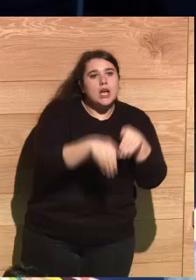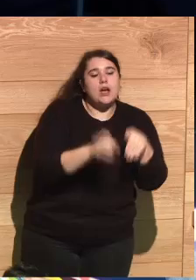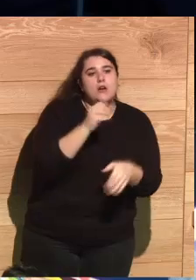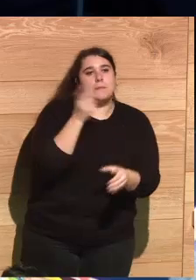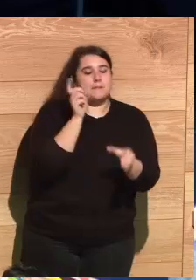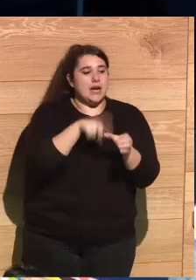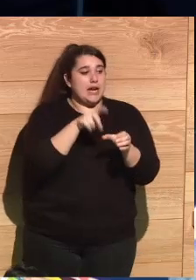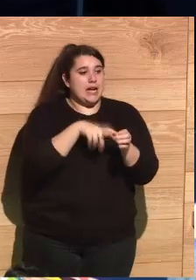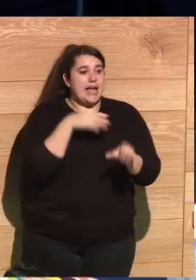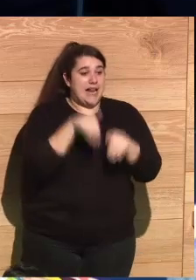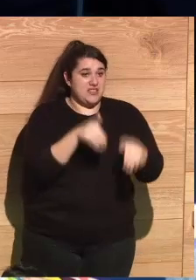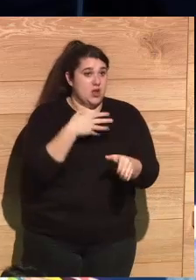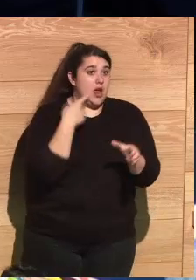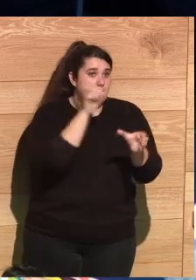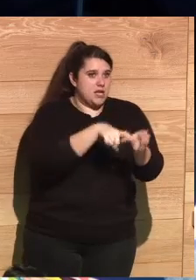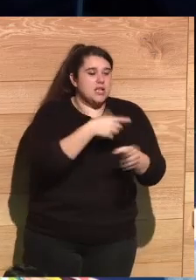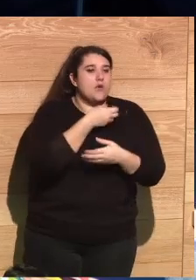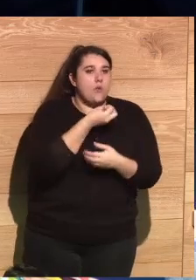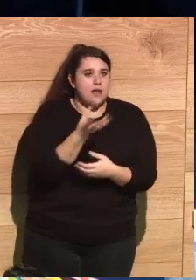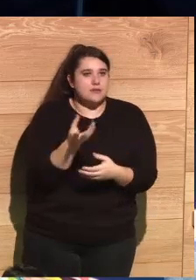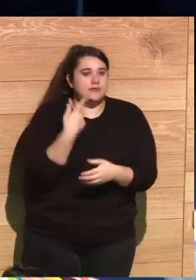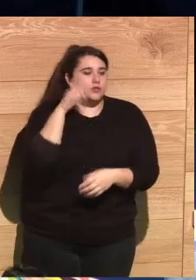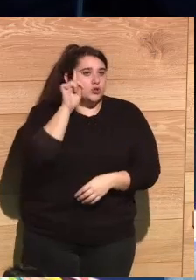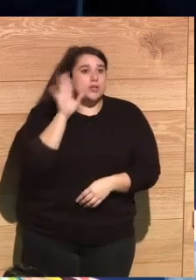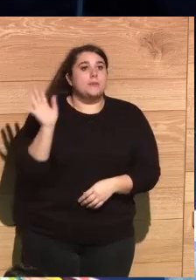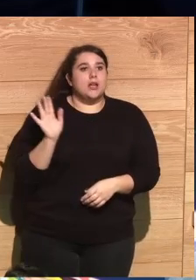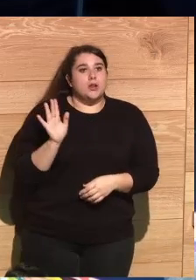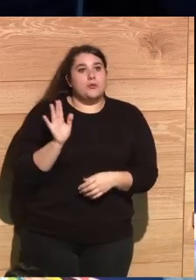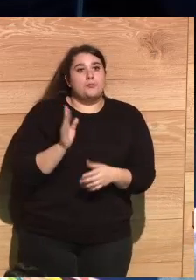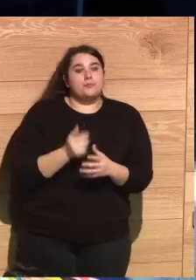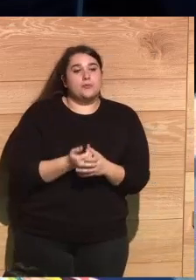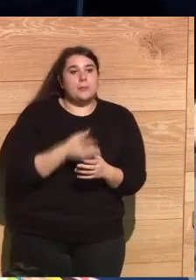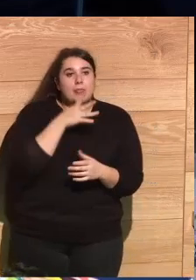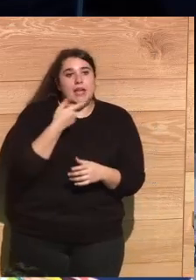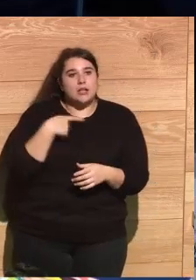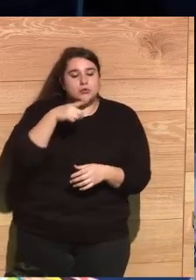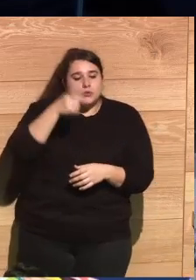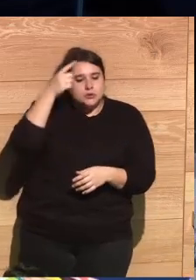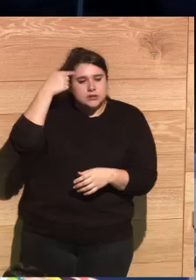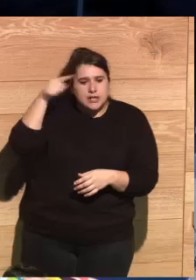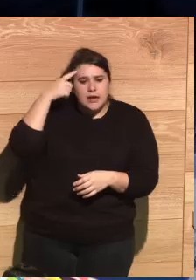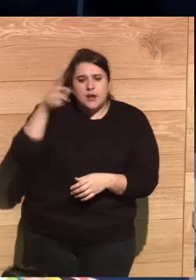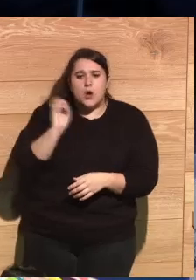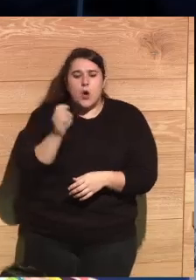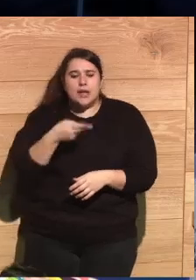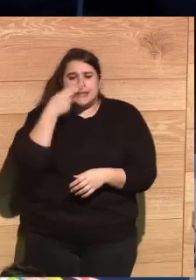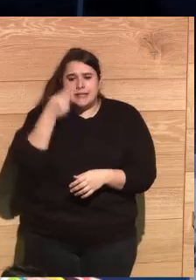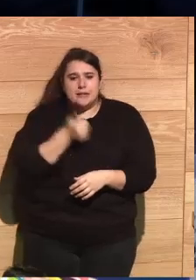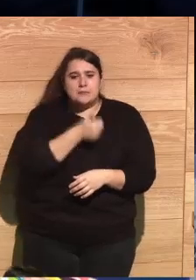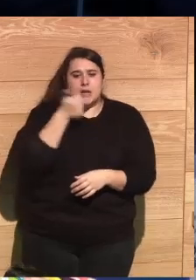de las elecciones. Entonces, es una sensación muy extraña, porque a veces tú sabes más o tienes más interés y estás siguiendo